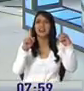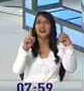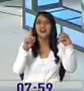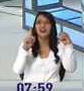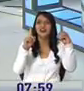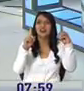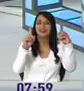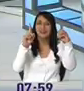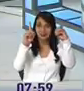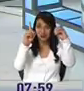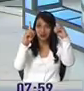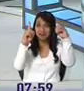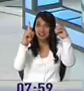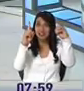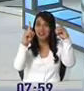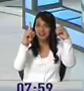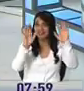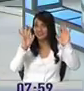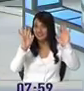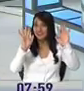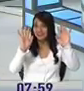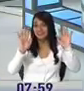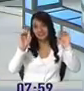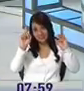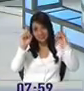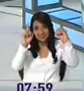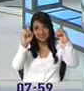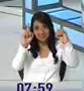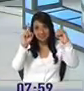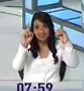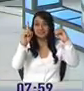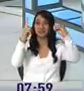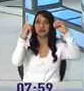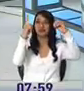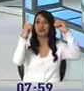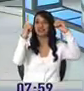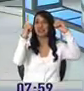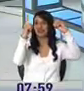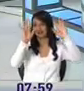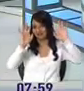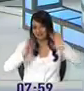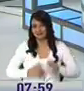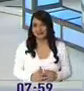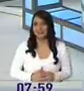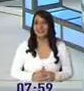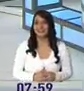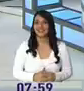Ah 1 o Aceros Aceros está bien acerosa